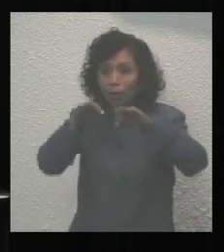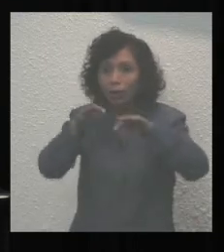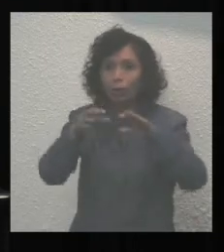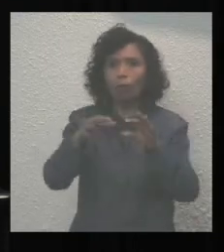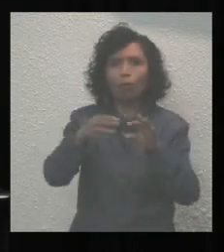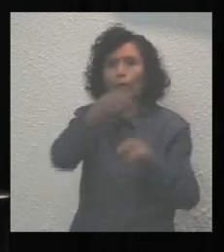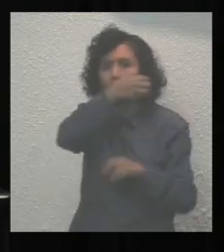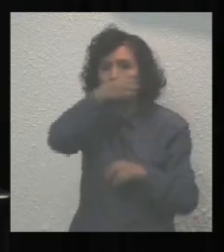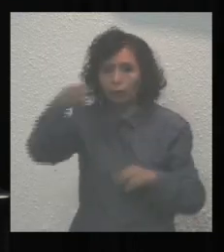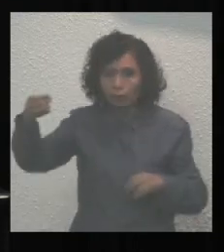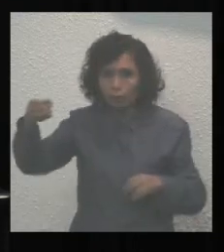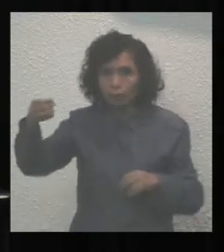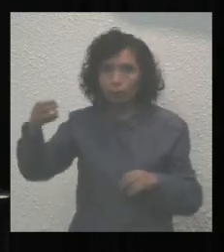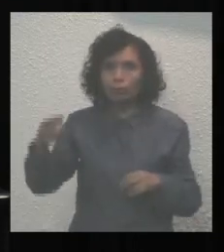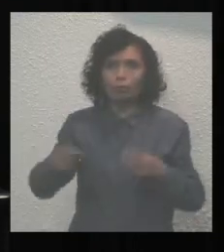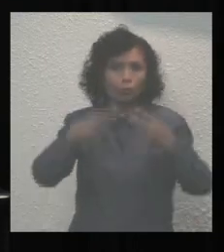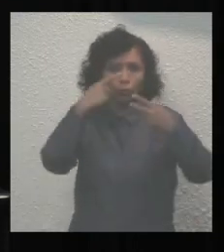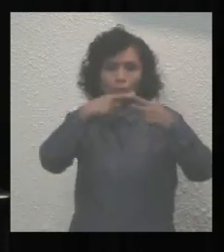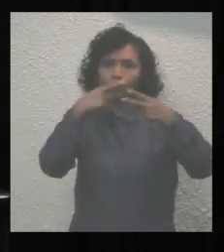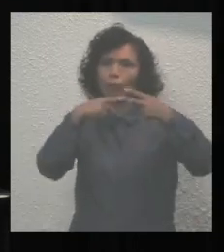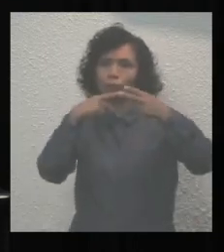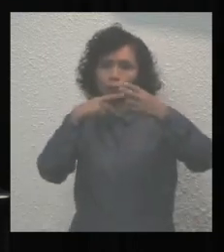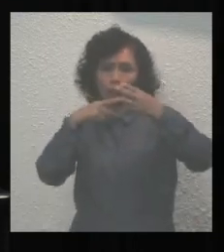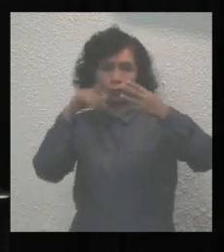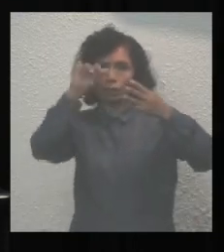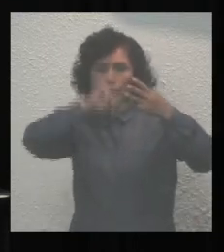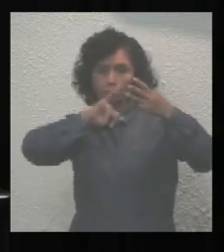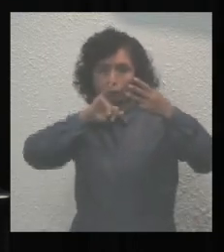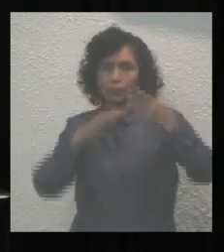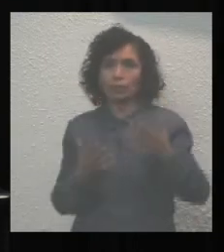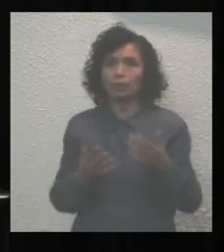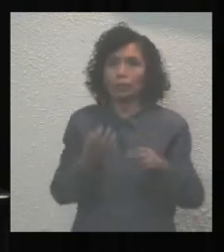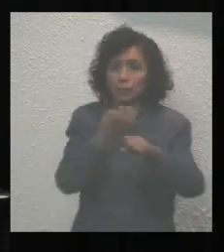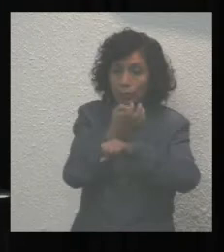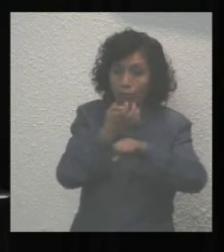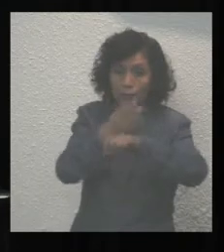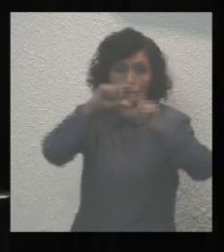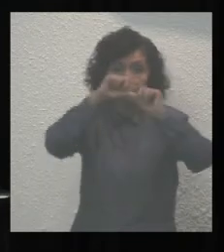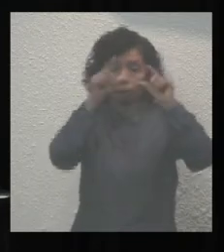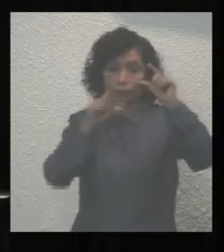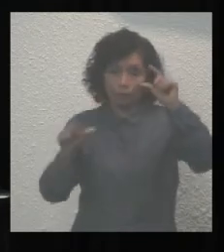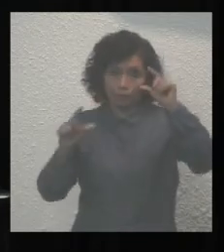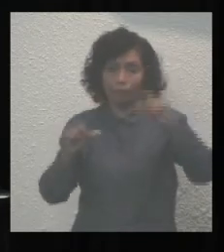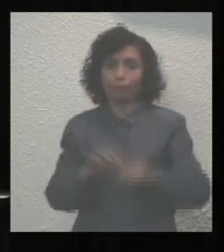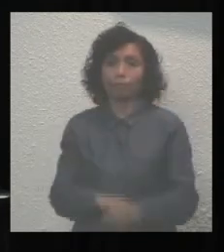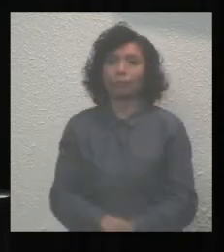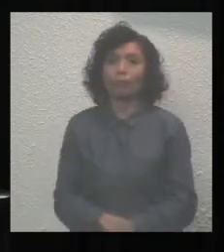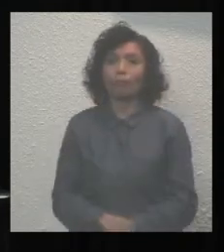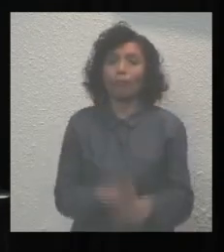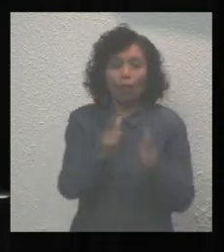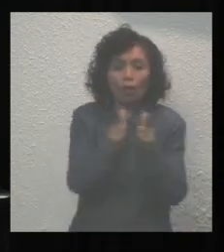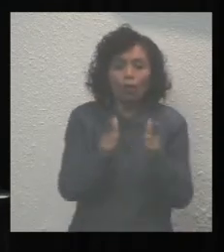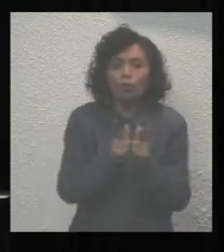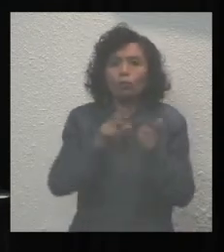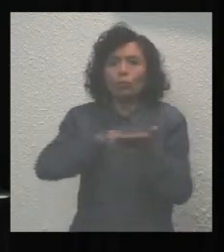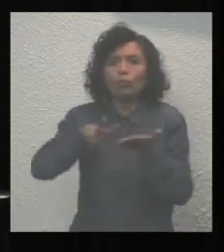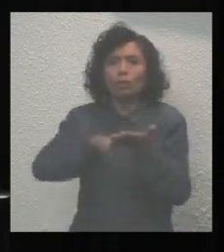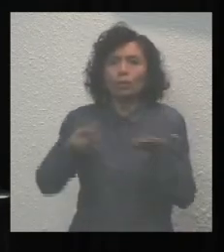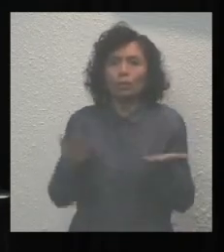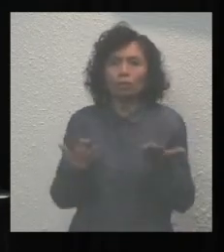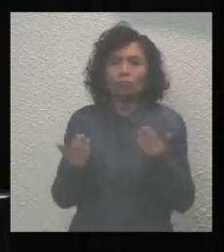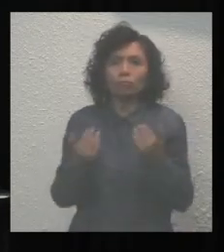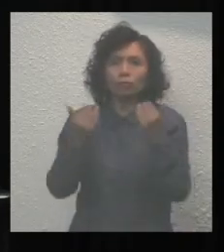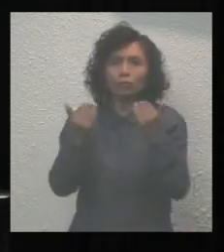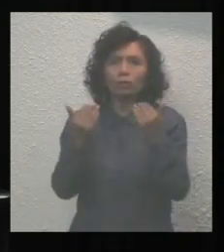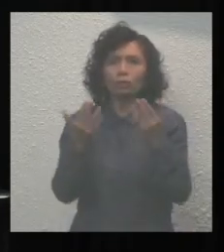con los tres órdenes de gobierno así como con los poderes estatales y federales el partido verde no sólo se distinguirá por